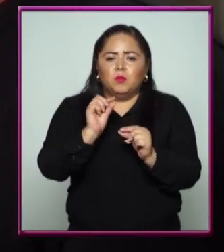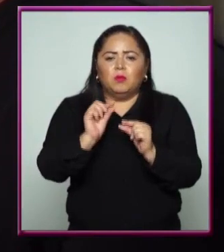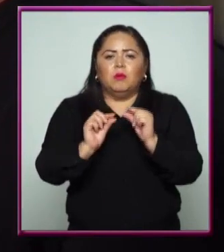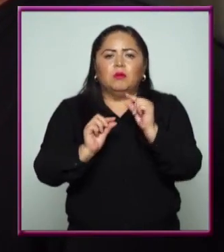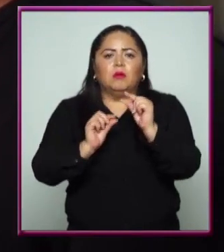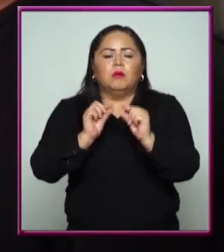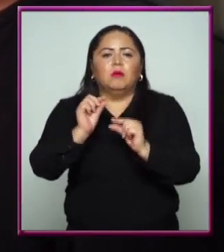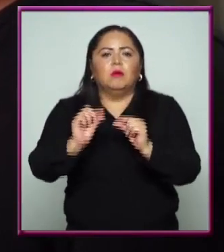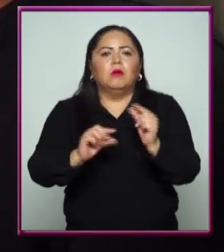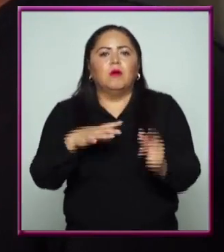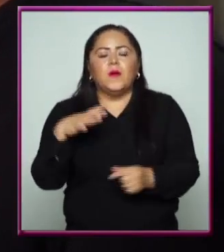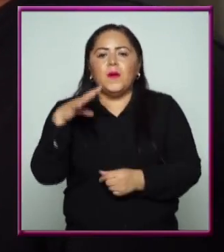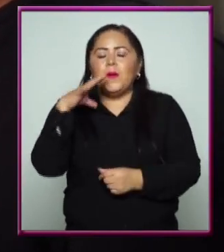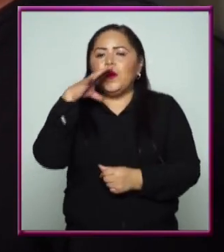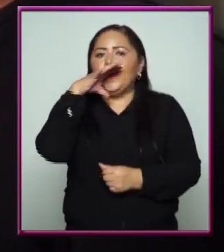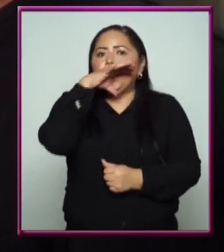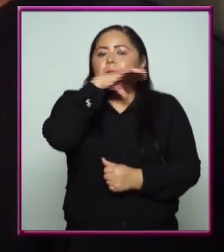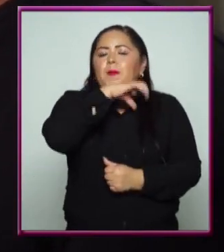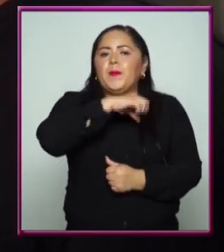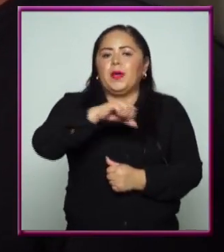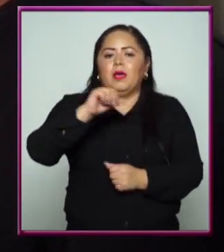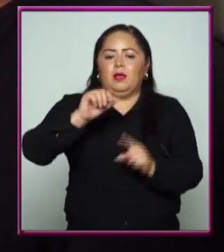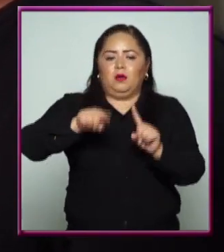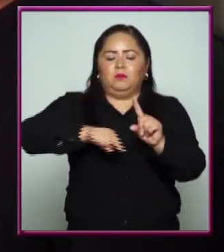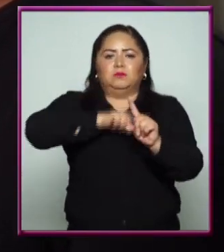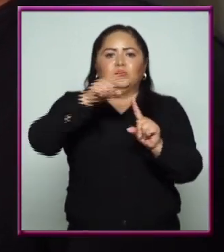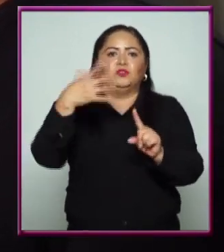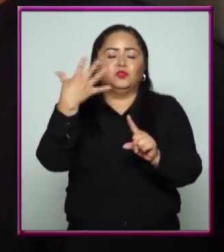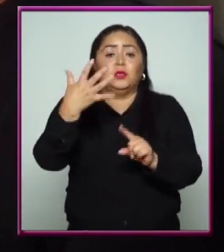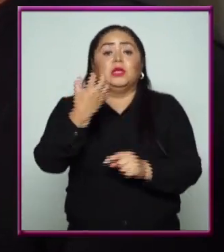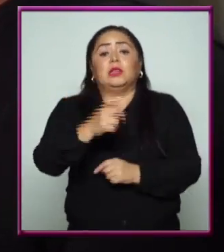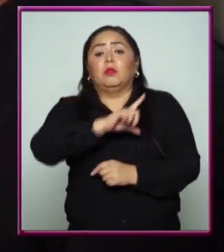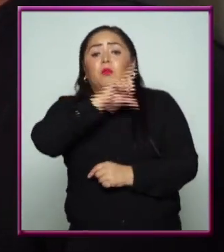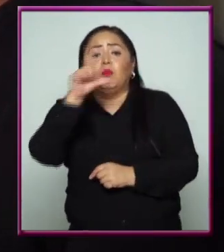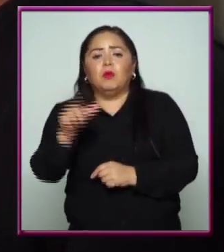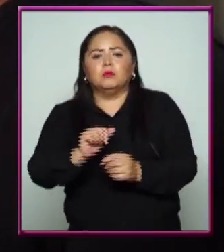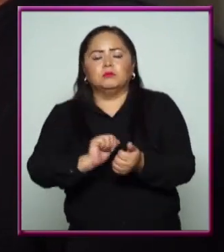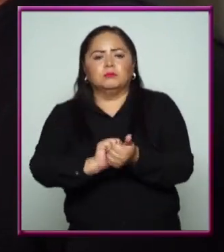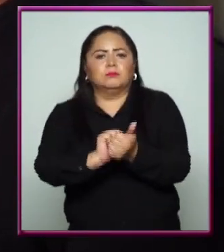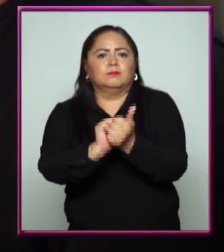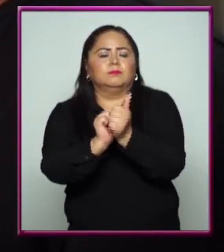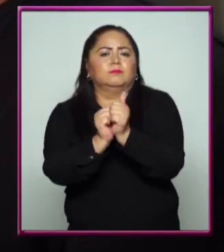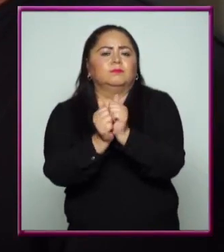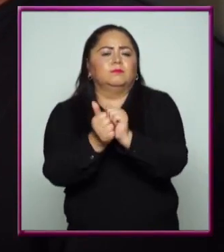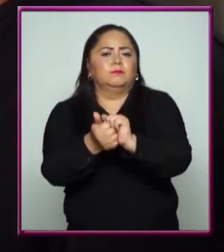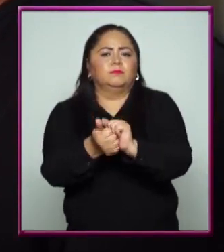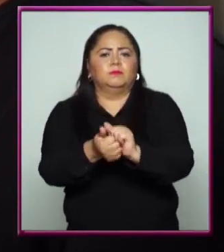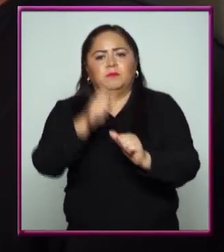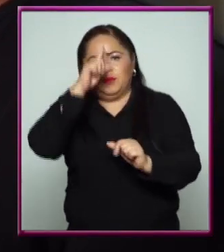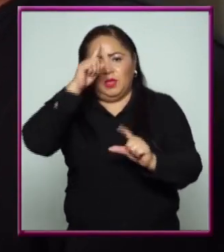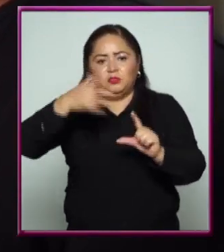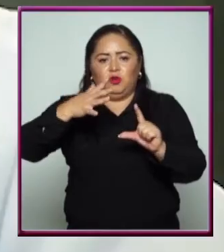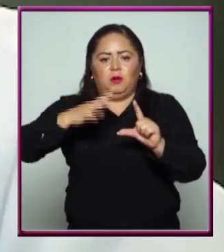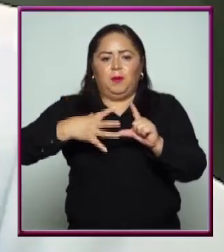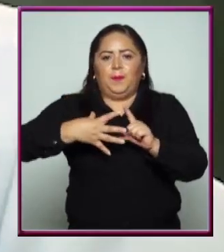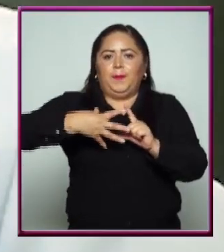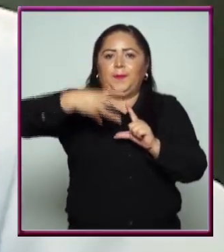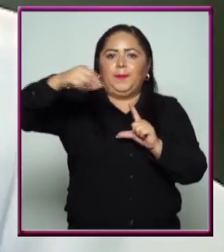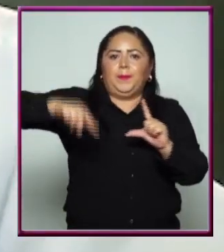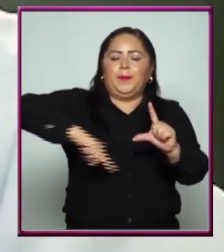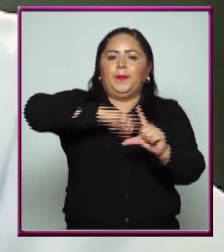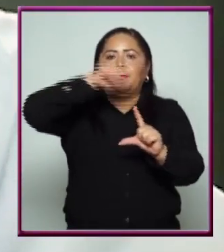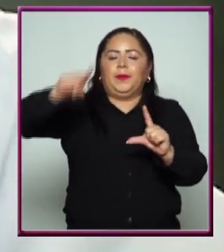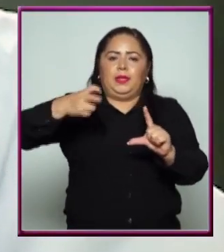un poco más la atmósfera del Sol, y después viene la transición a la corona del Sol. Y